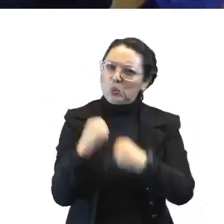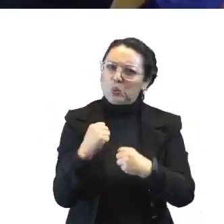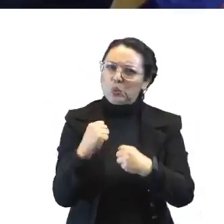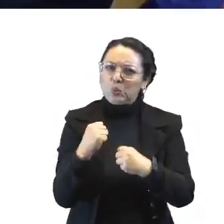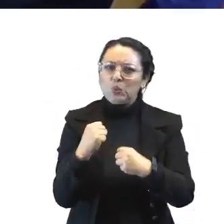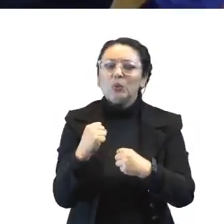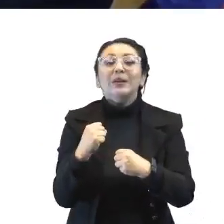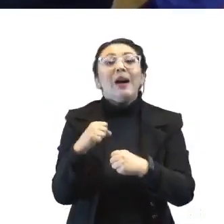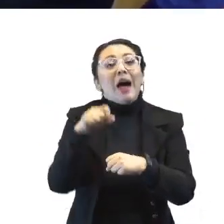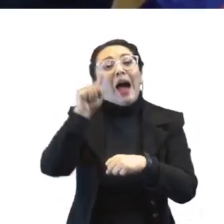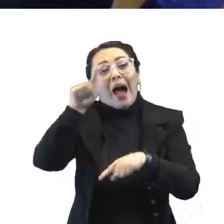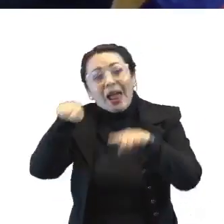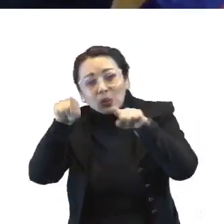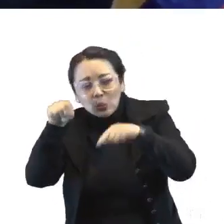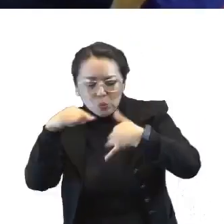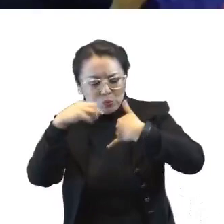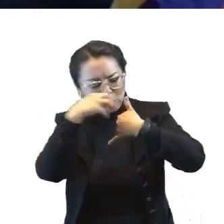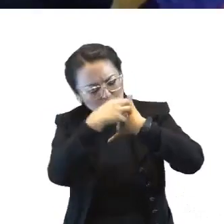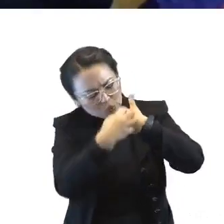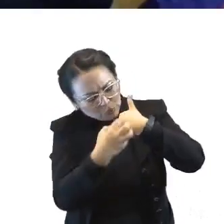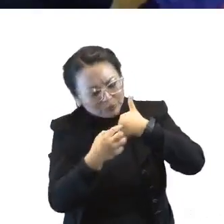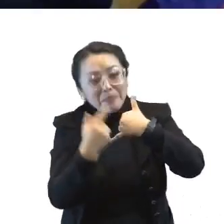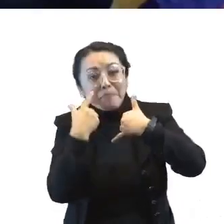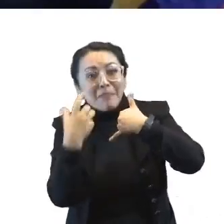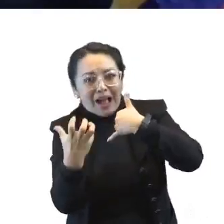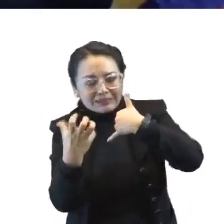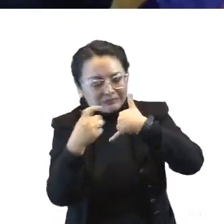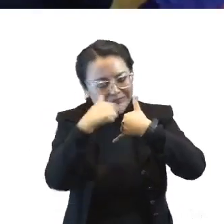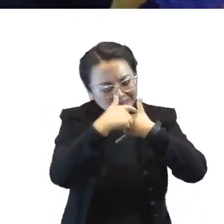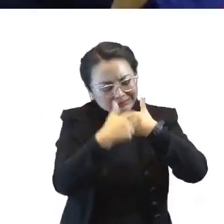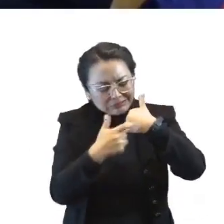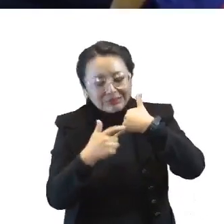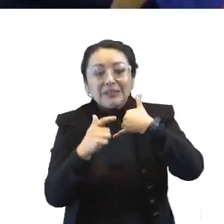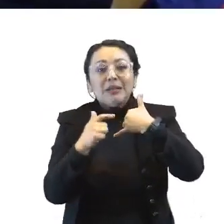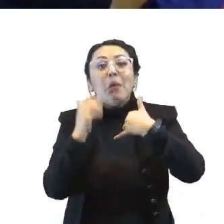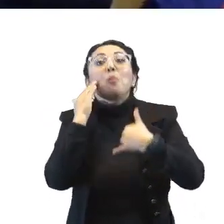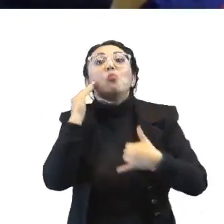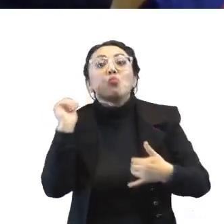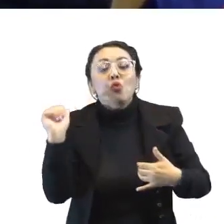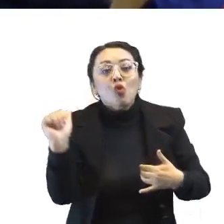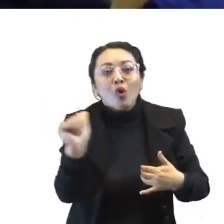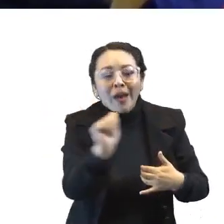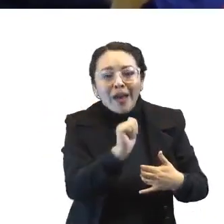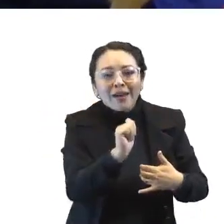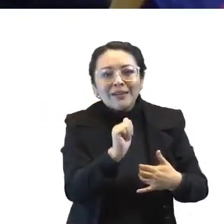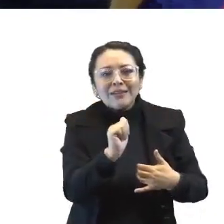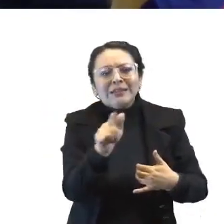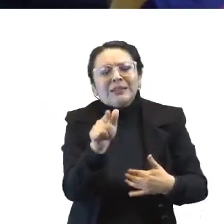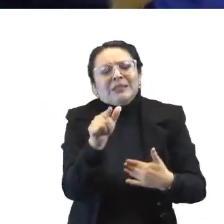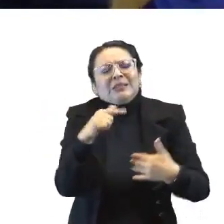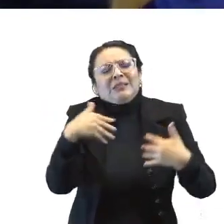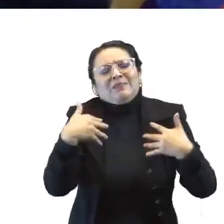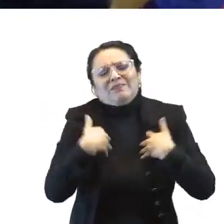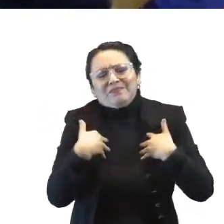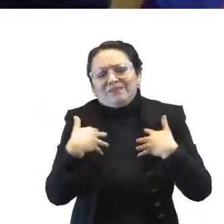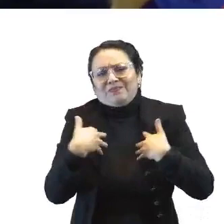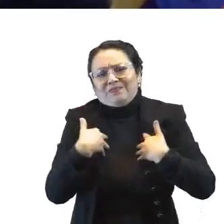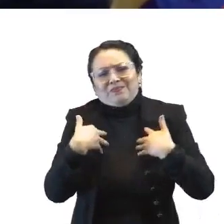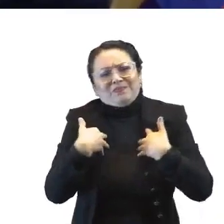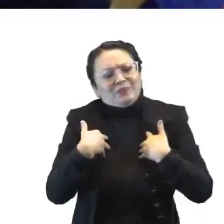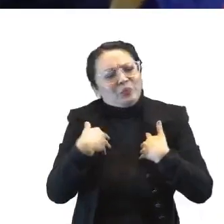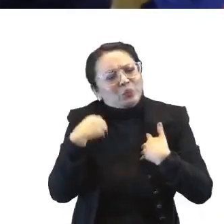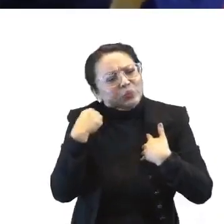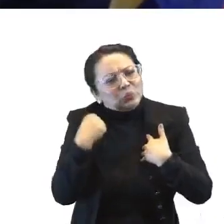en unas regiones más que otras, y son las mujeres las que están sufriendo la